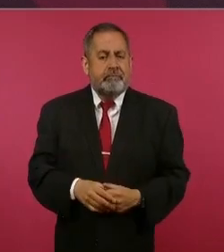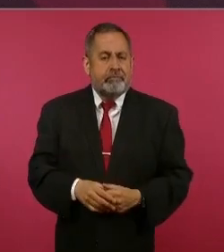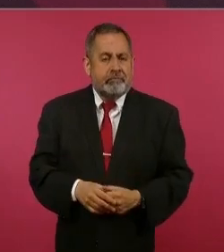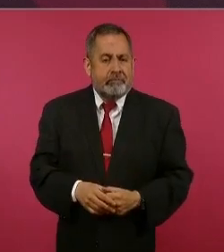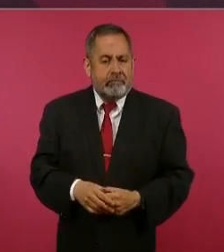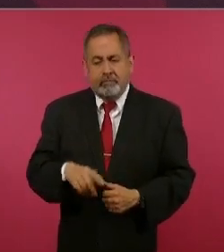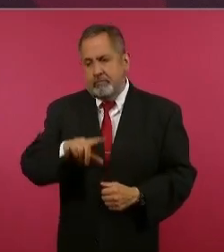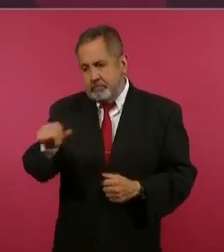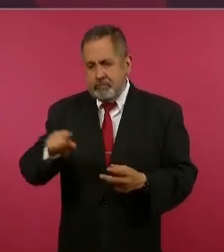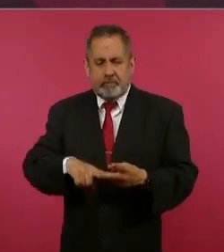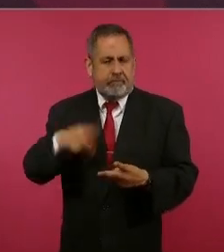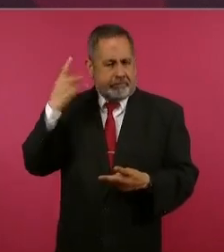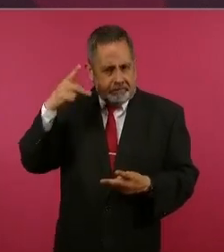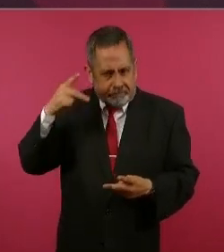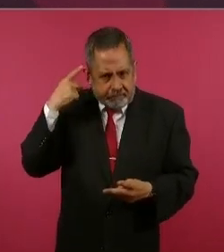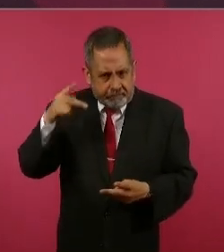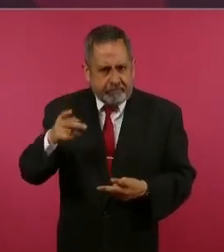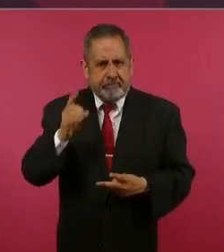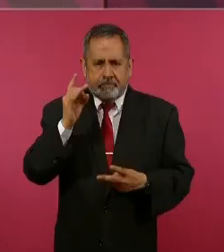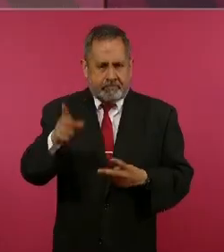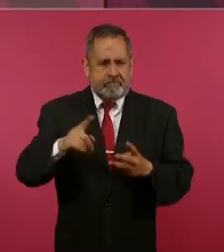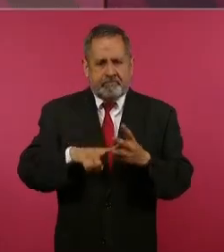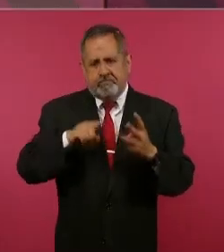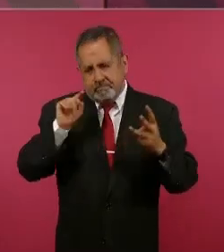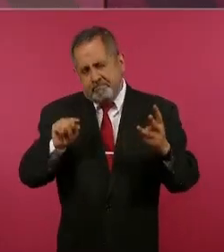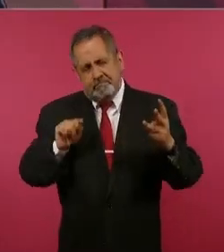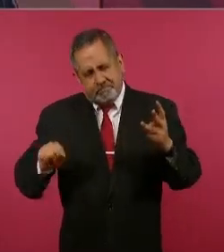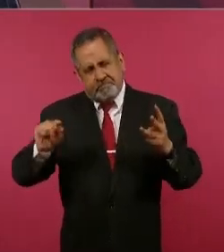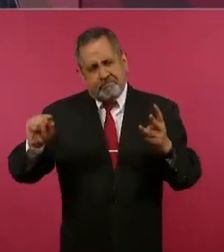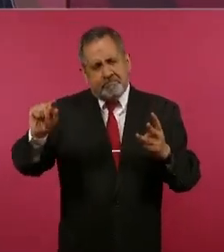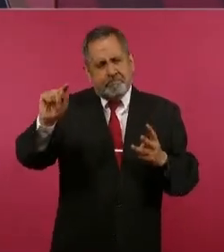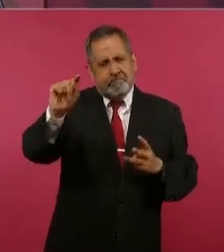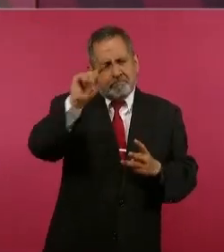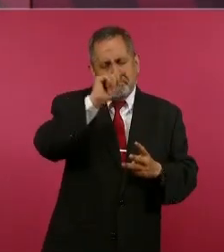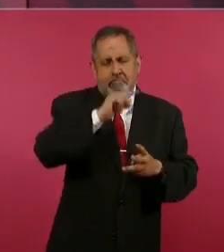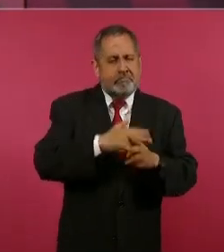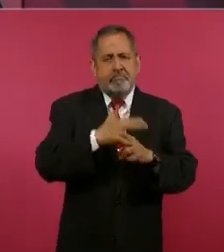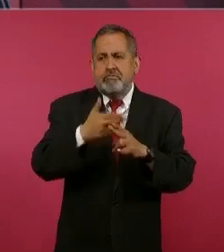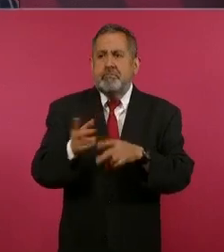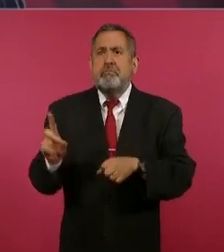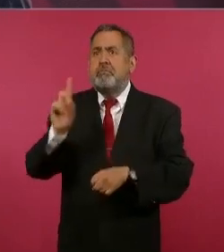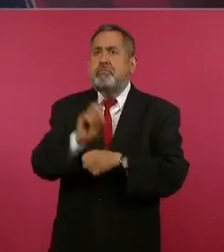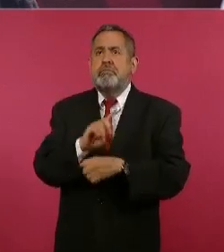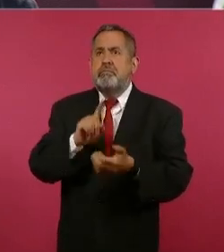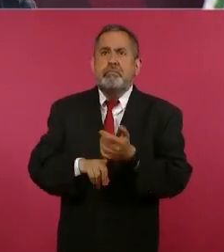Y luego Puebla, y así hasta el día